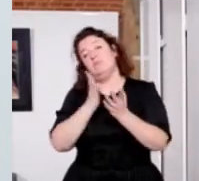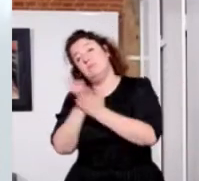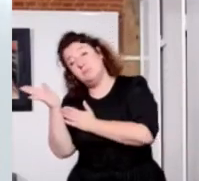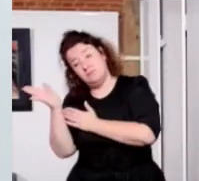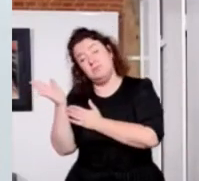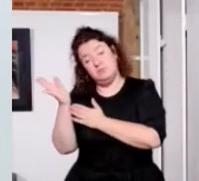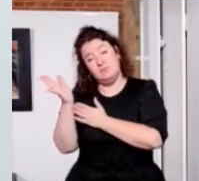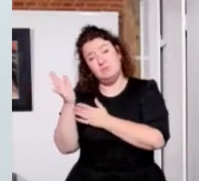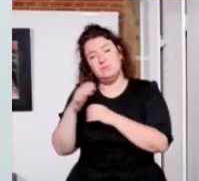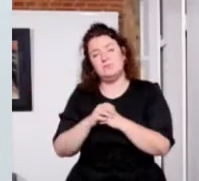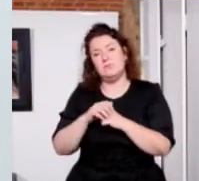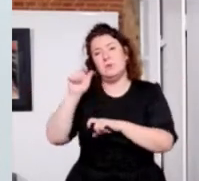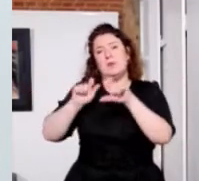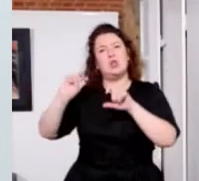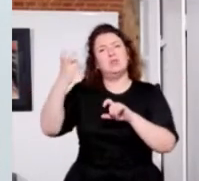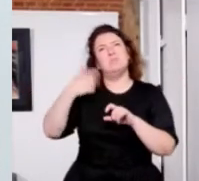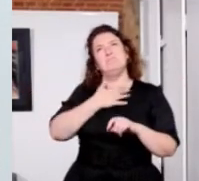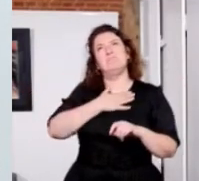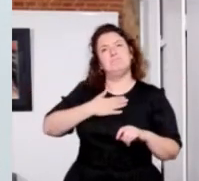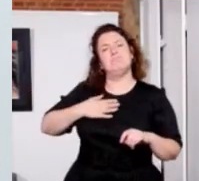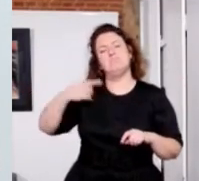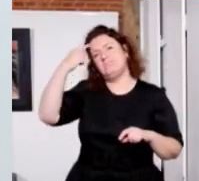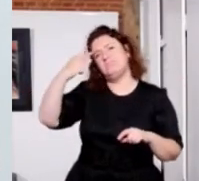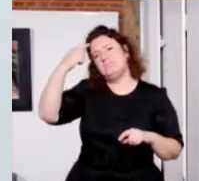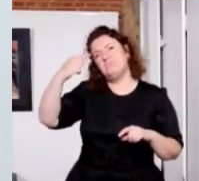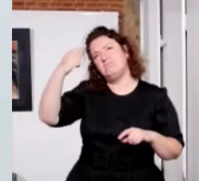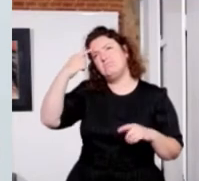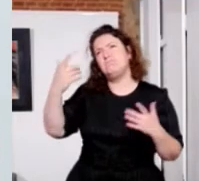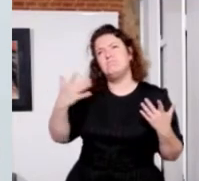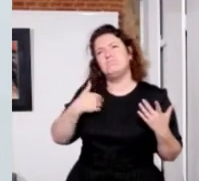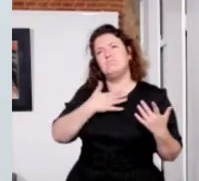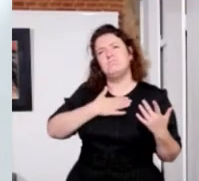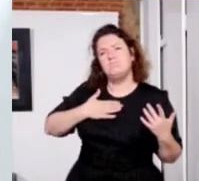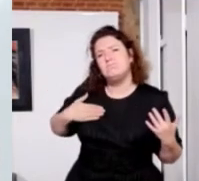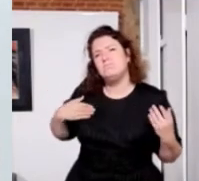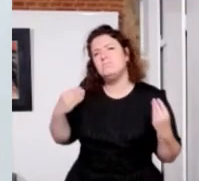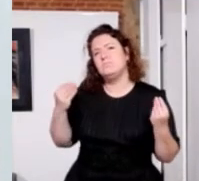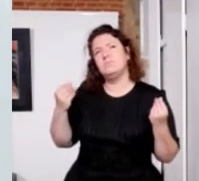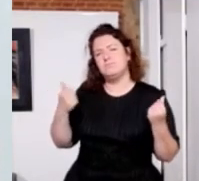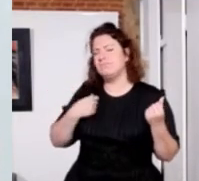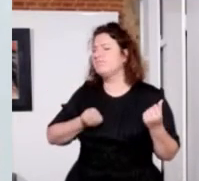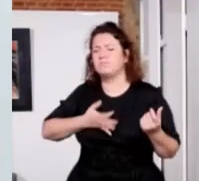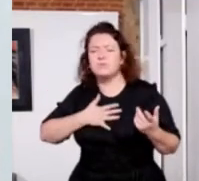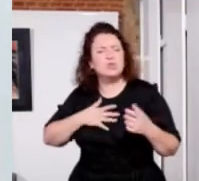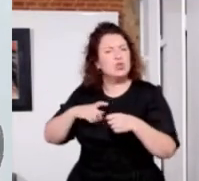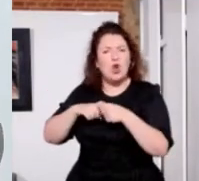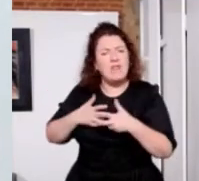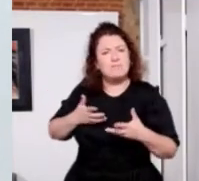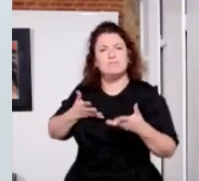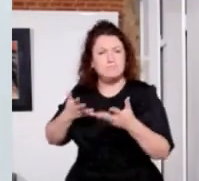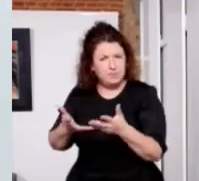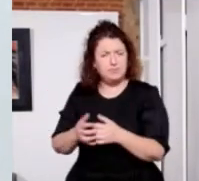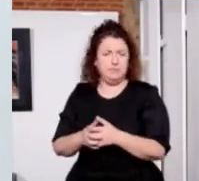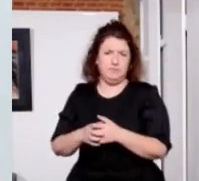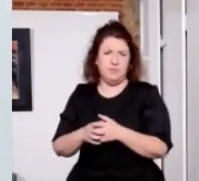y otro tipo de personas que deciden tener una acción solidaria y una apuesta por